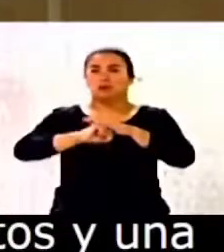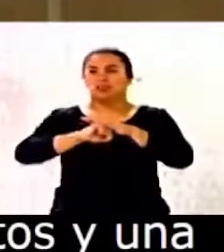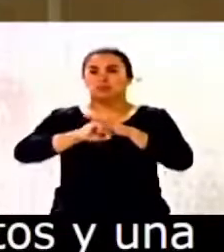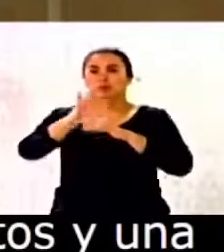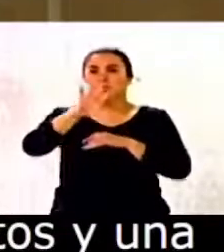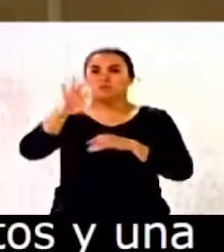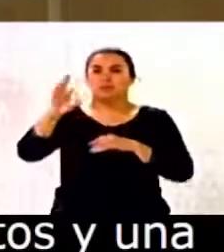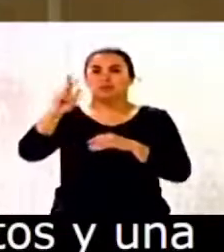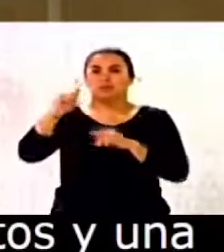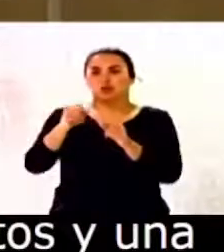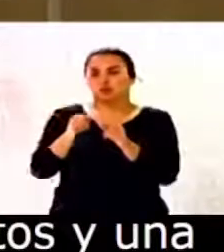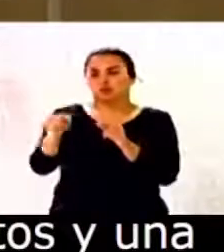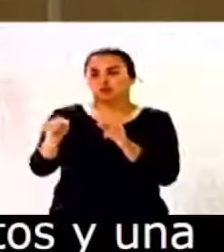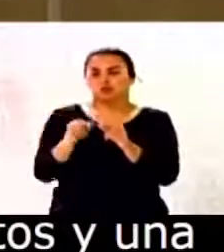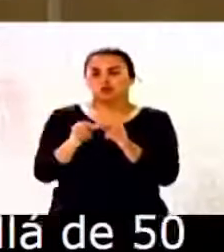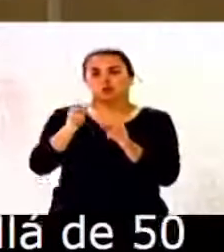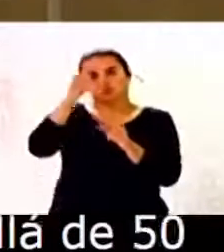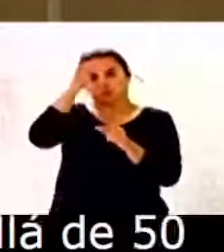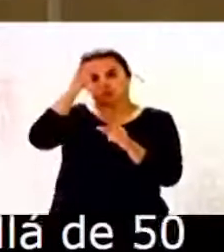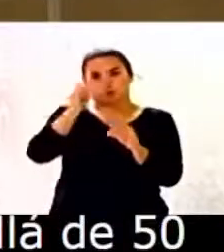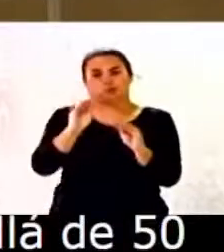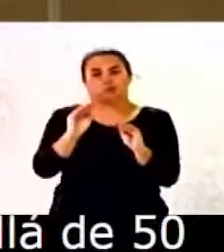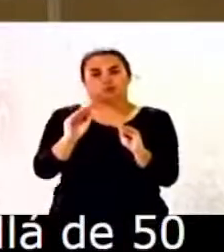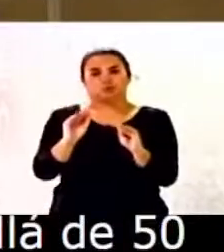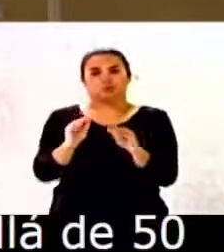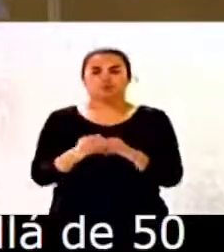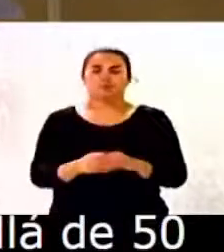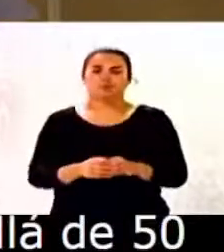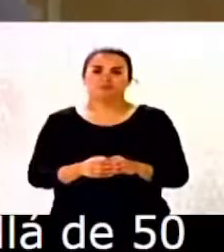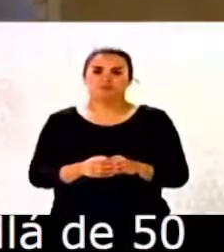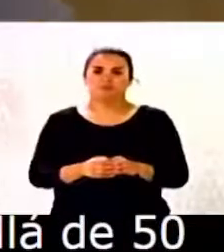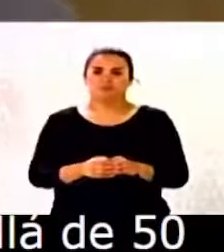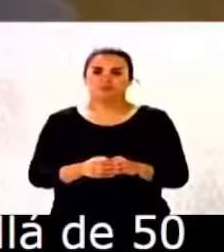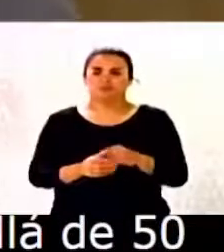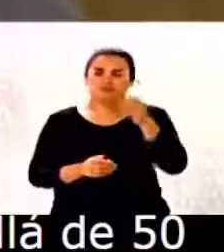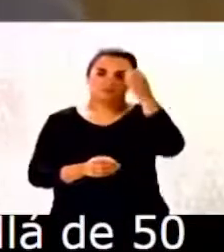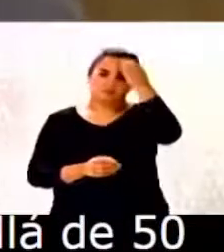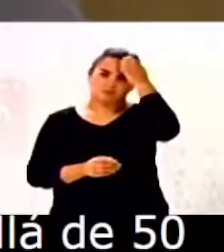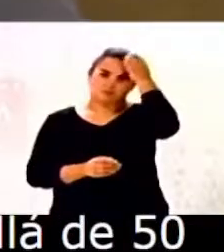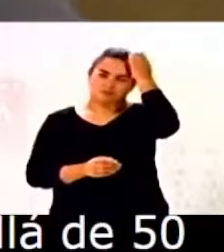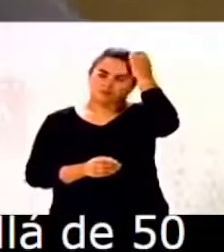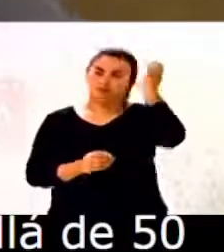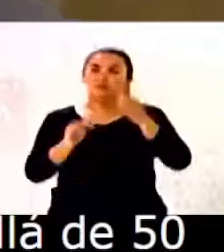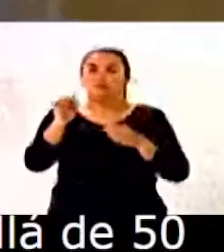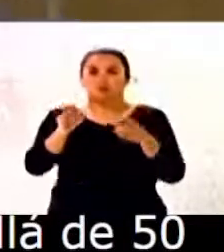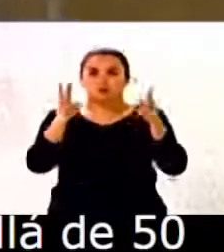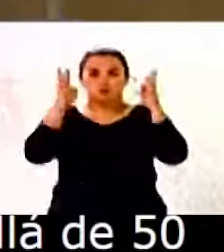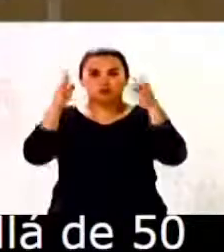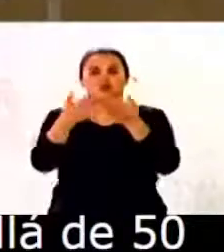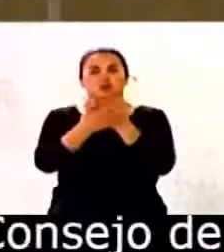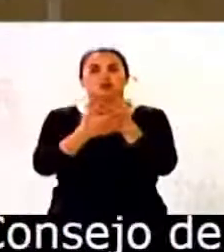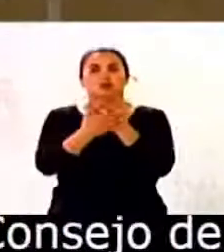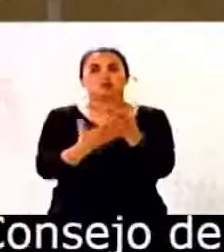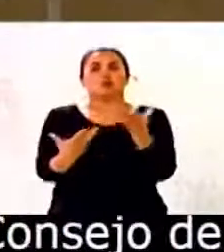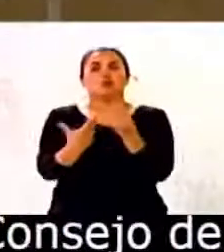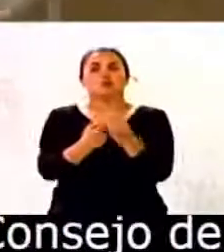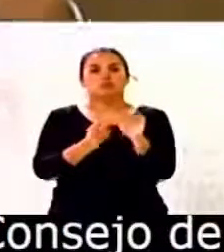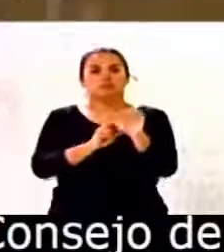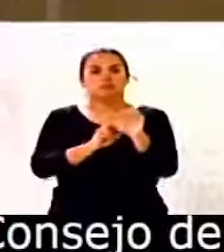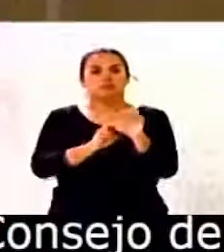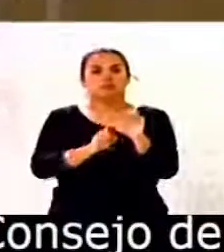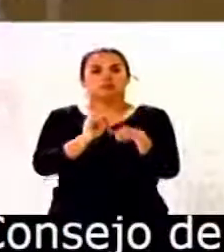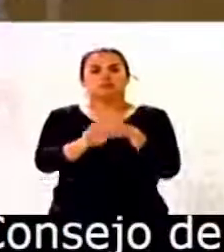50 kilómetros de un municipio pequeño. Hoy el Consejo de Gobierno de la Junta de Extremadura ha ido un paso